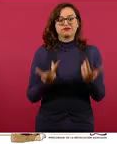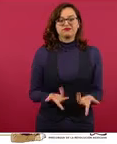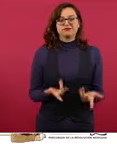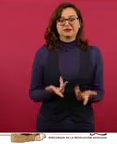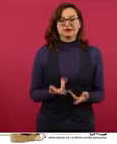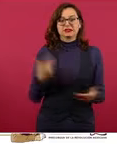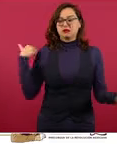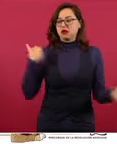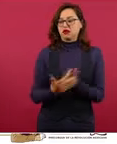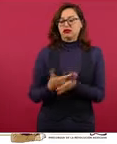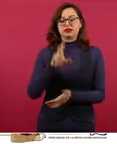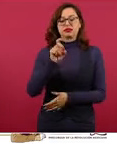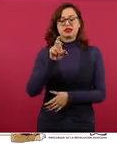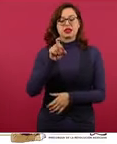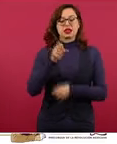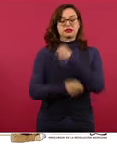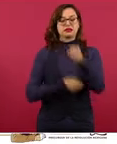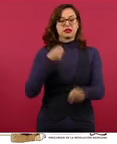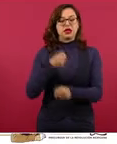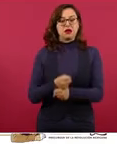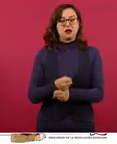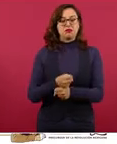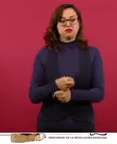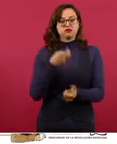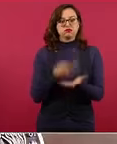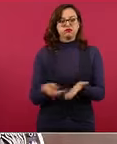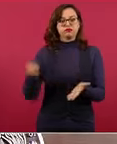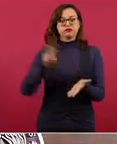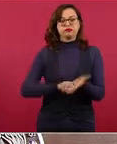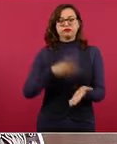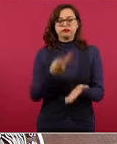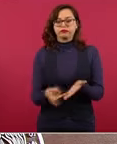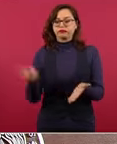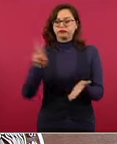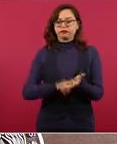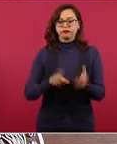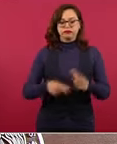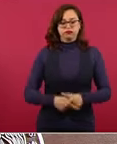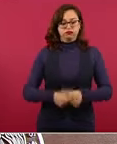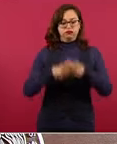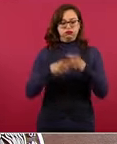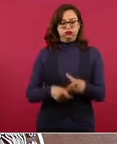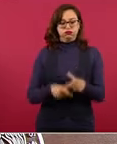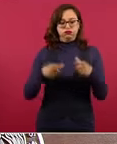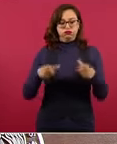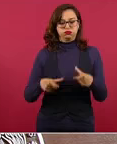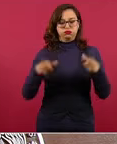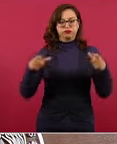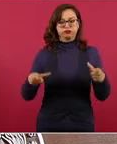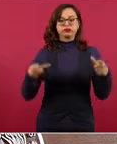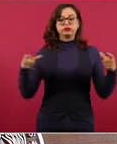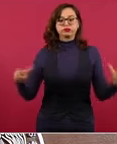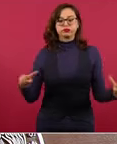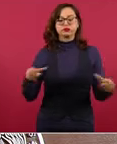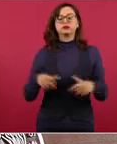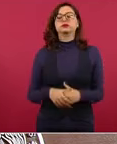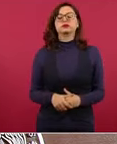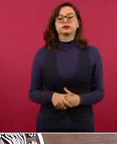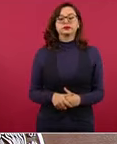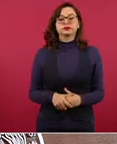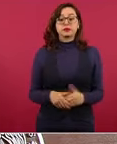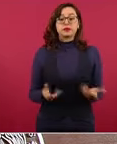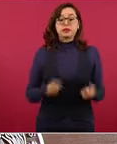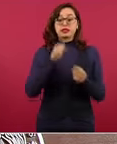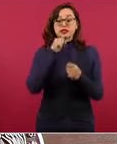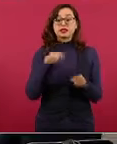en 30 años se ha duplicado la población en la zona metropolitana de monterrey además la zona